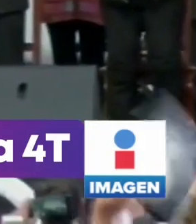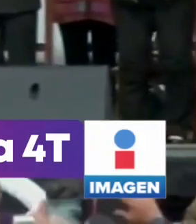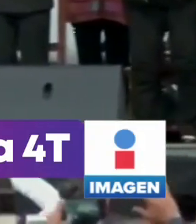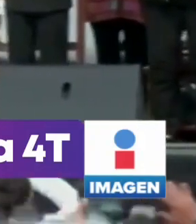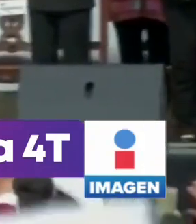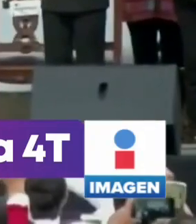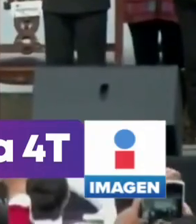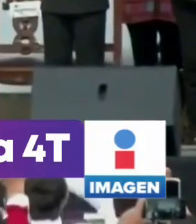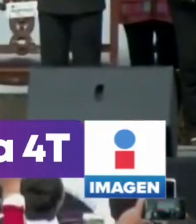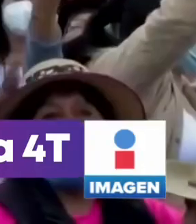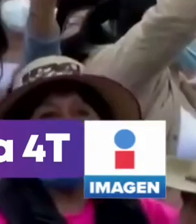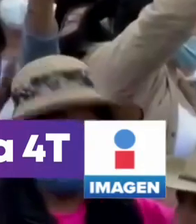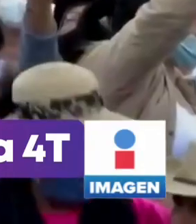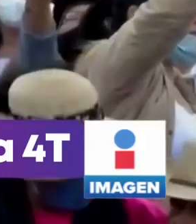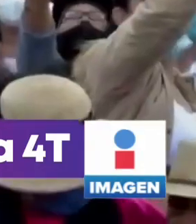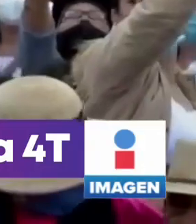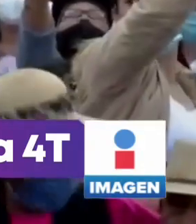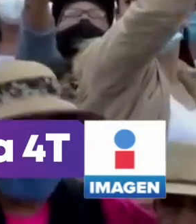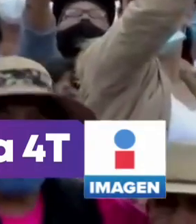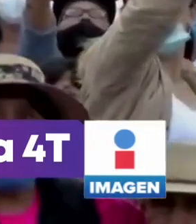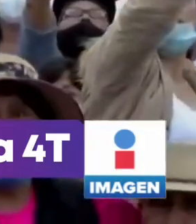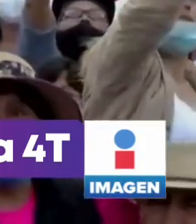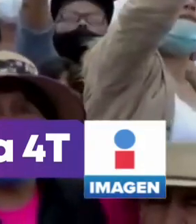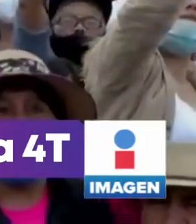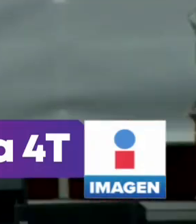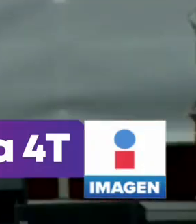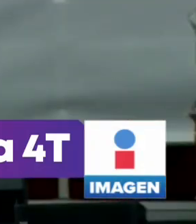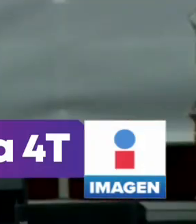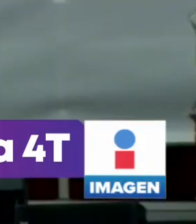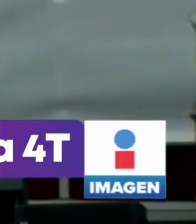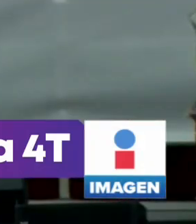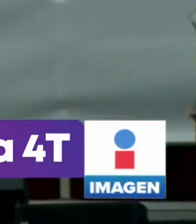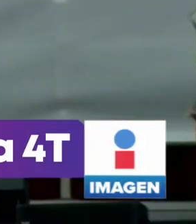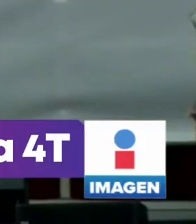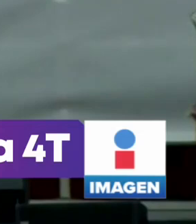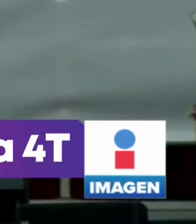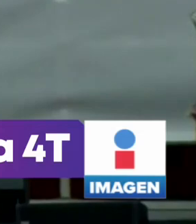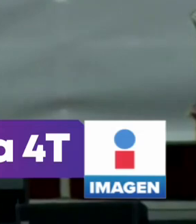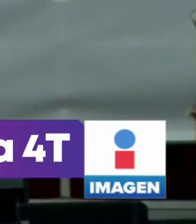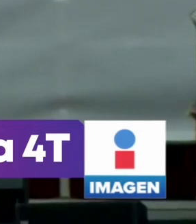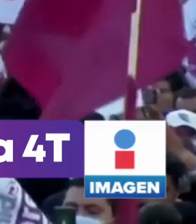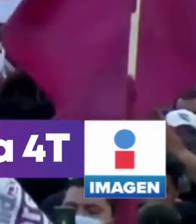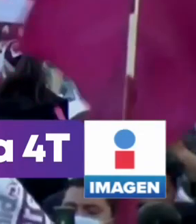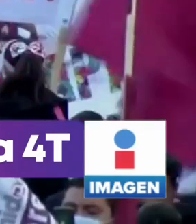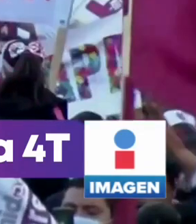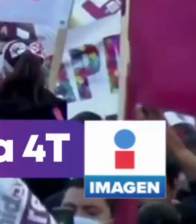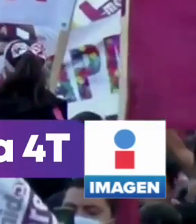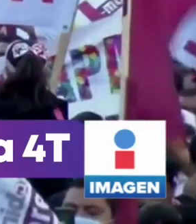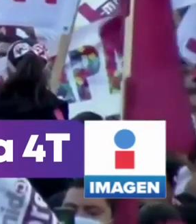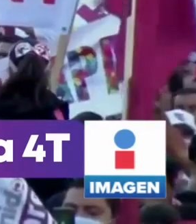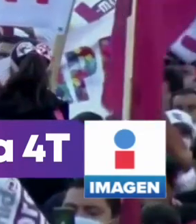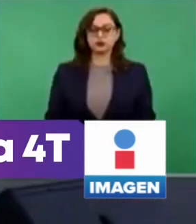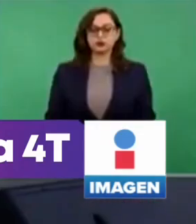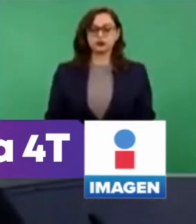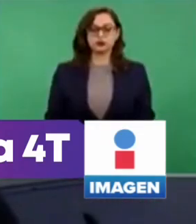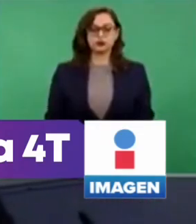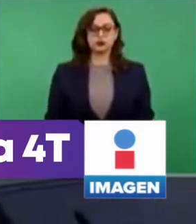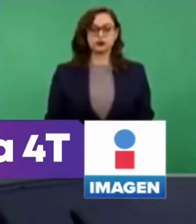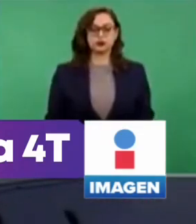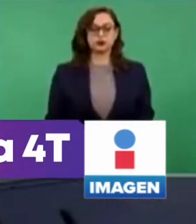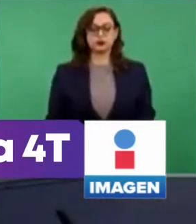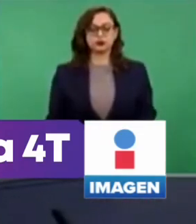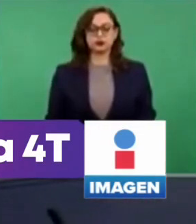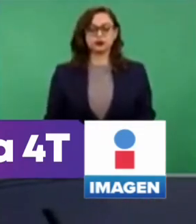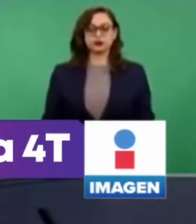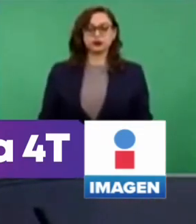al presidente por desempeñar su cargo de forma honesta además de combatir la desigualdad y la corrupción barbosa señaló además